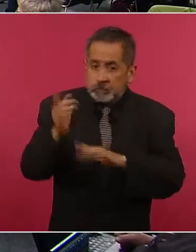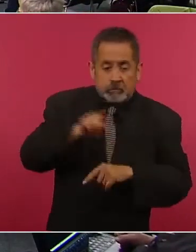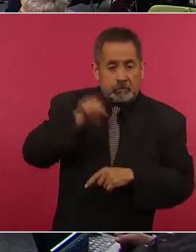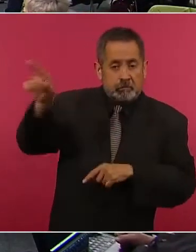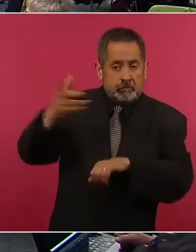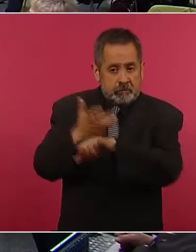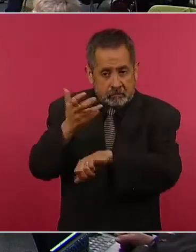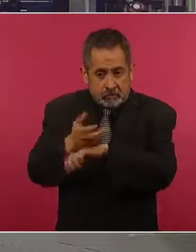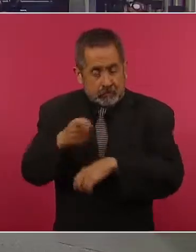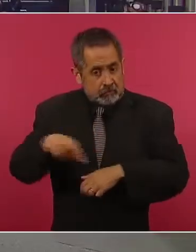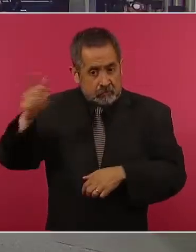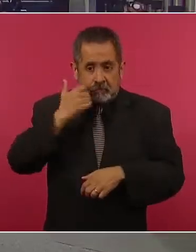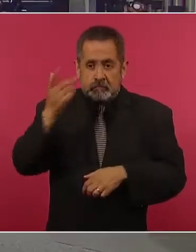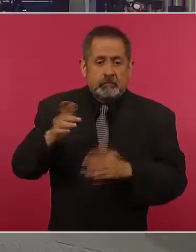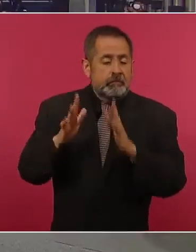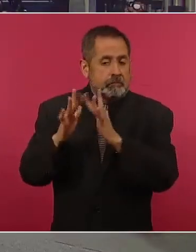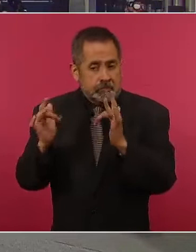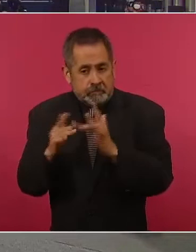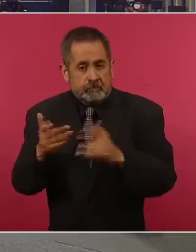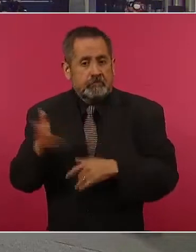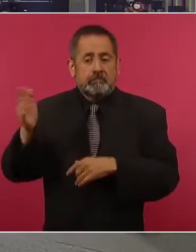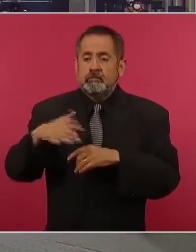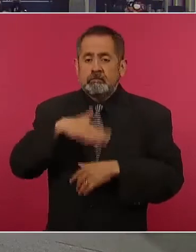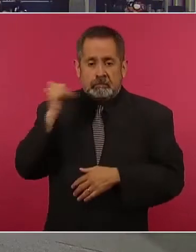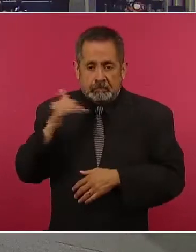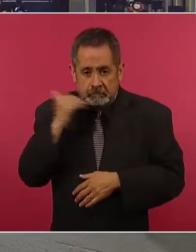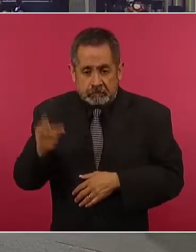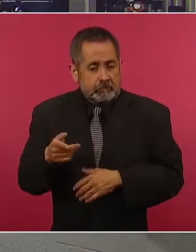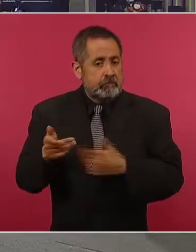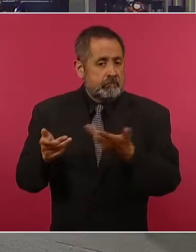Estados Unidos, a Francia, a Alemania,